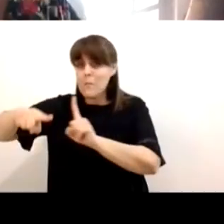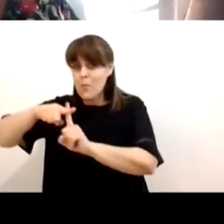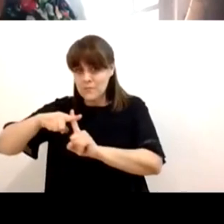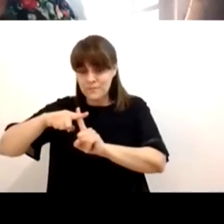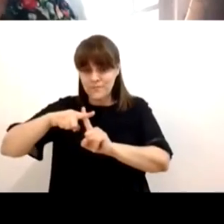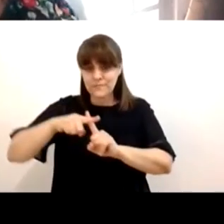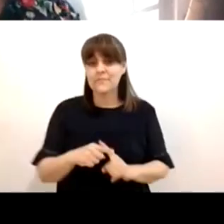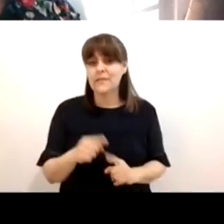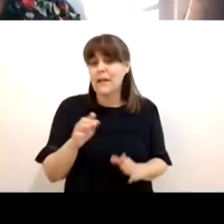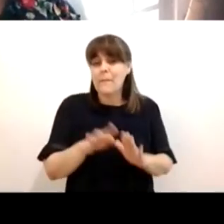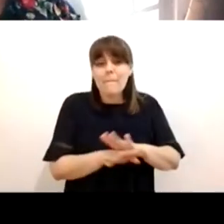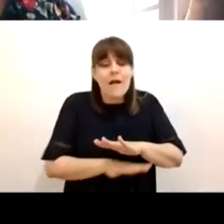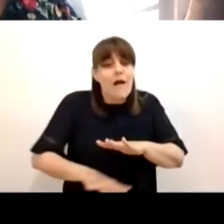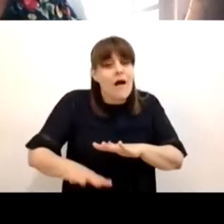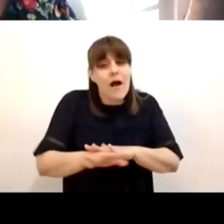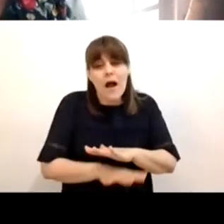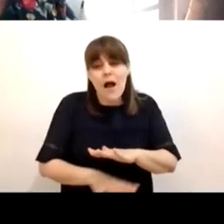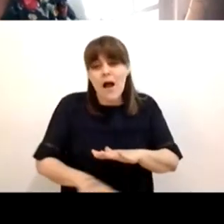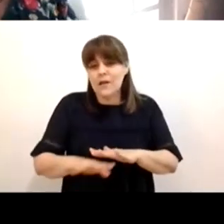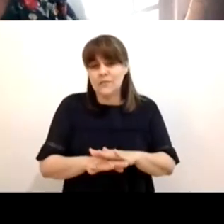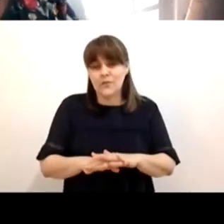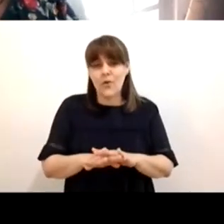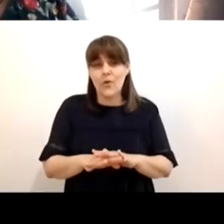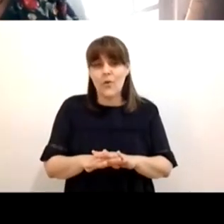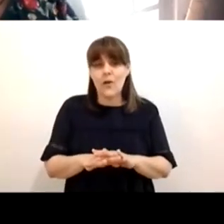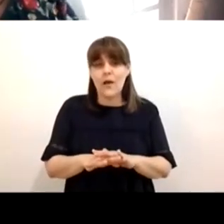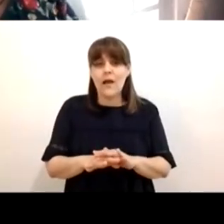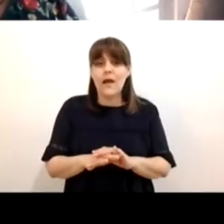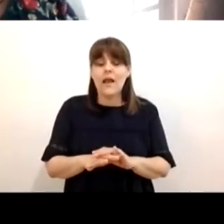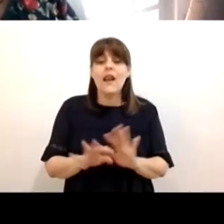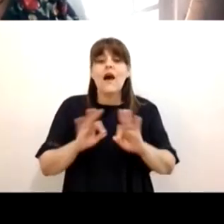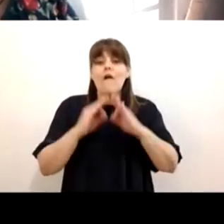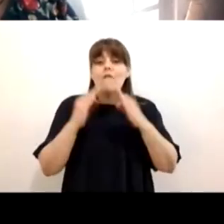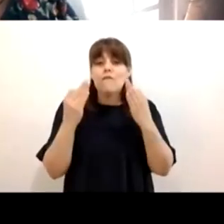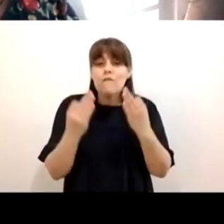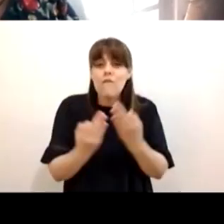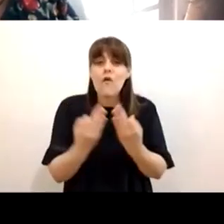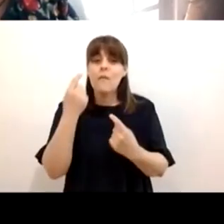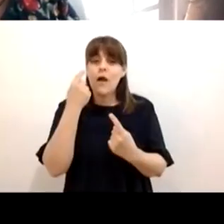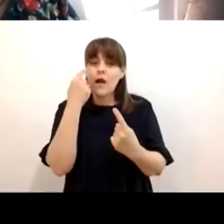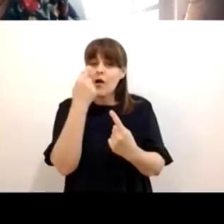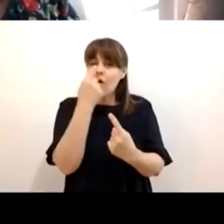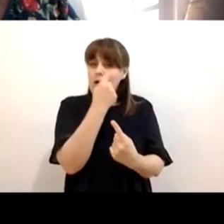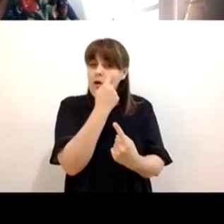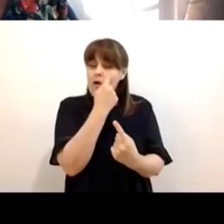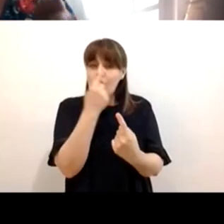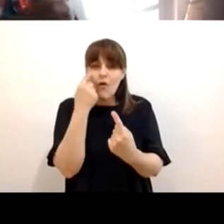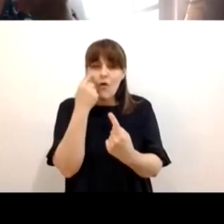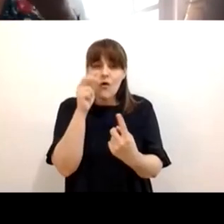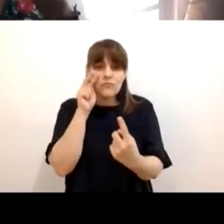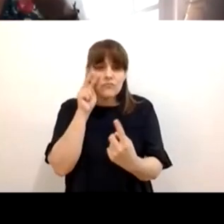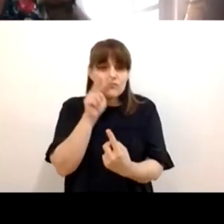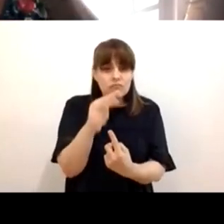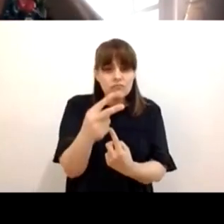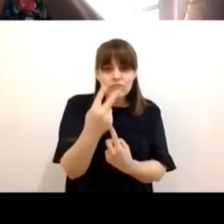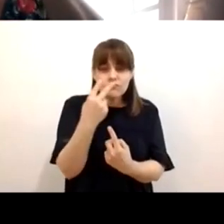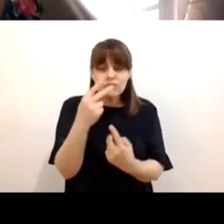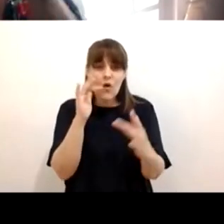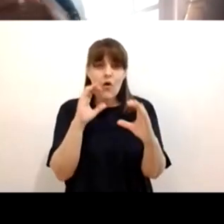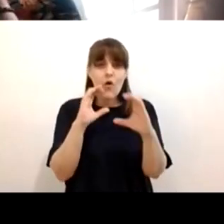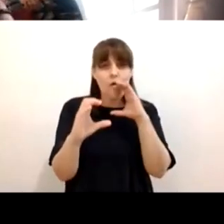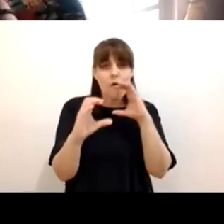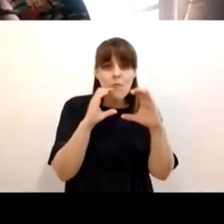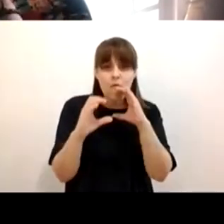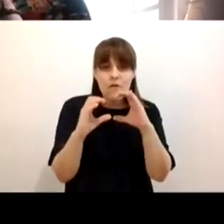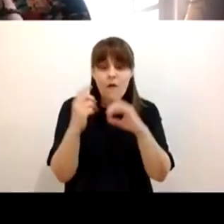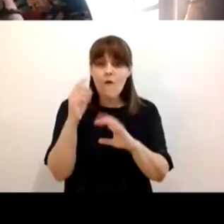primera cuestión el lenguaje de nuestras miradas con las criaturas decimos más por cómo los miramos